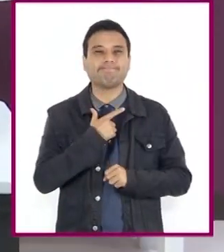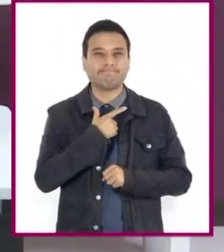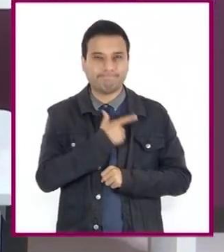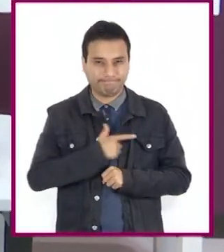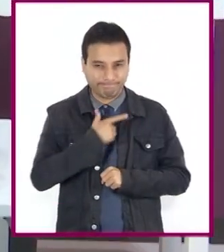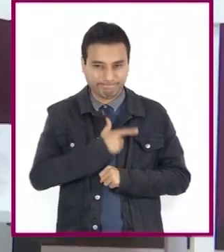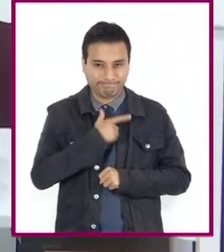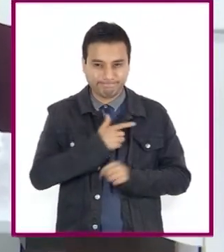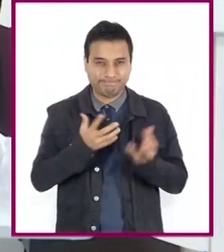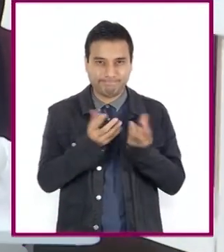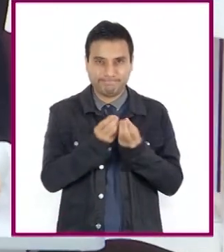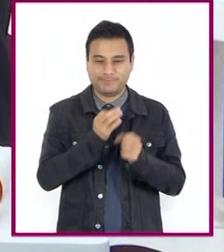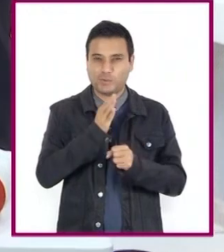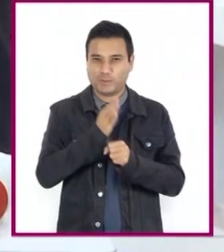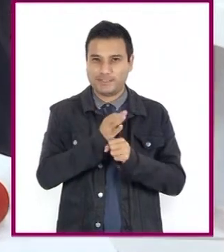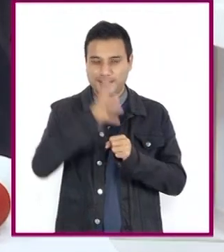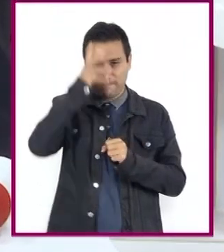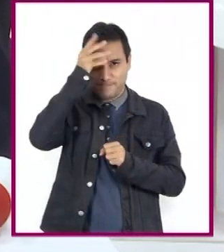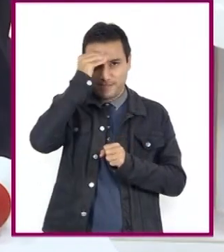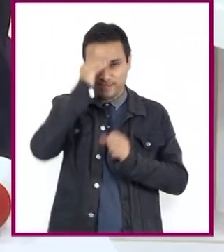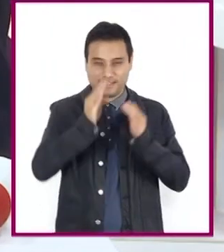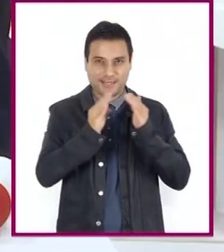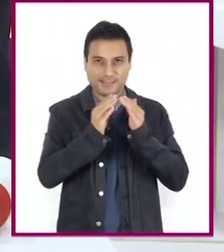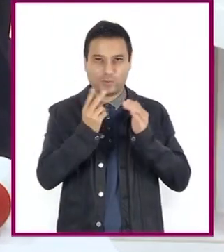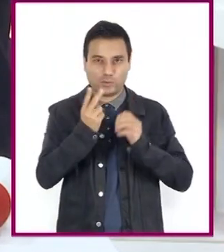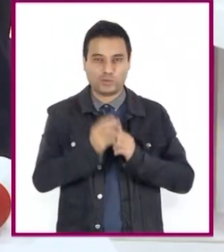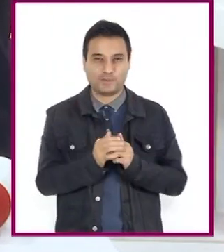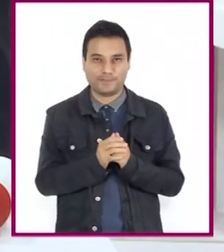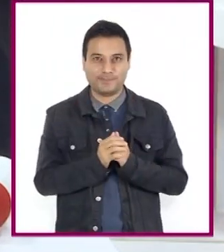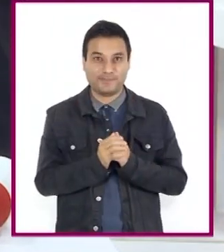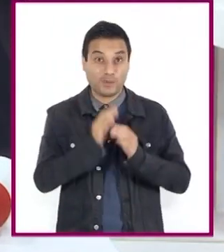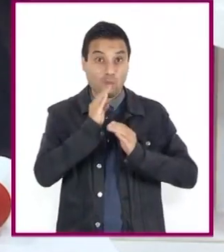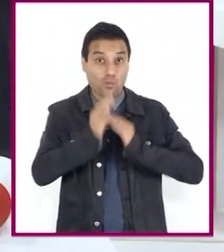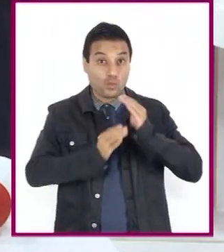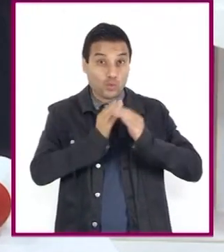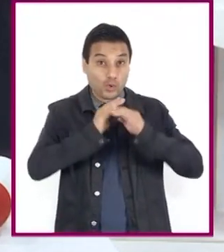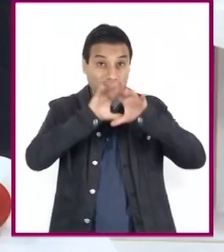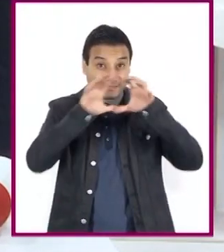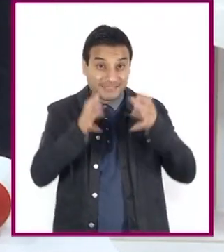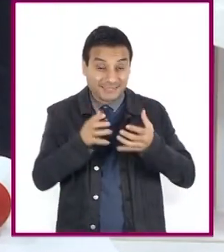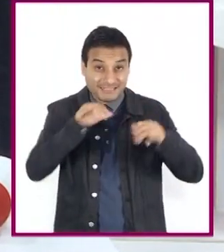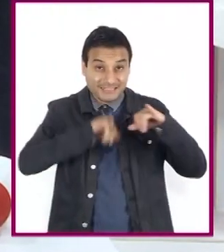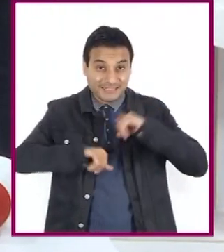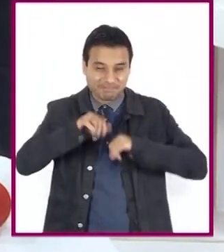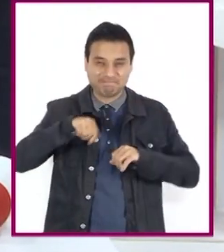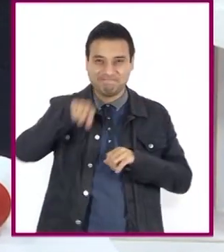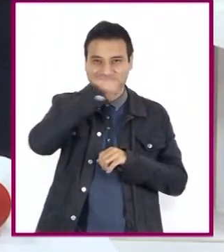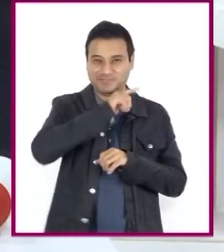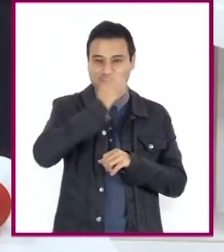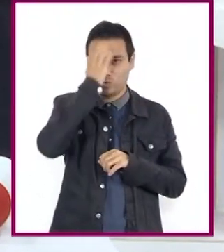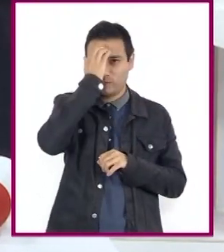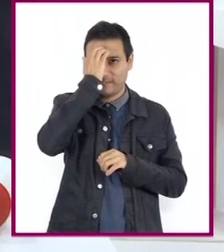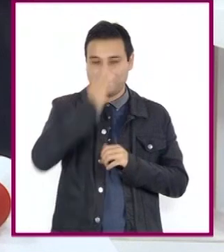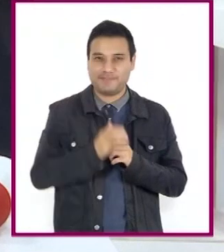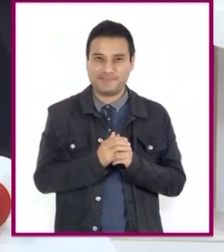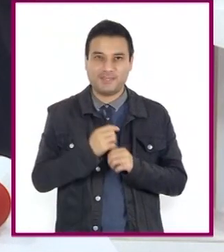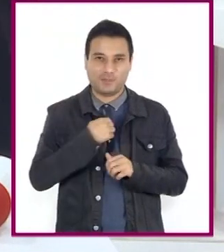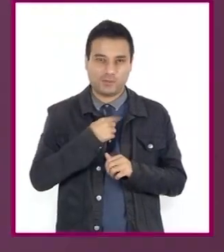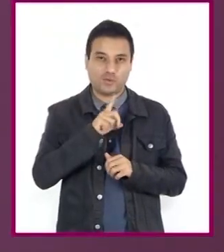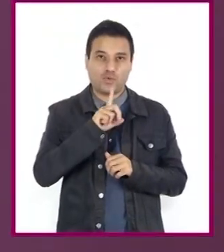ustedes en Aprende en Casa 2, para descubrir juntos el maravilloso mundo de la ciencia. Mi nombre es Doraluz Martínez